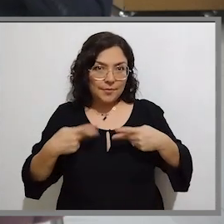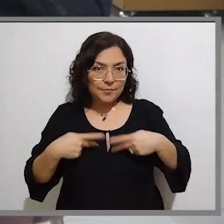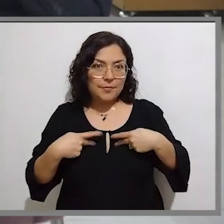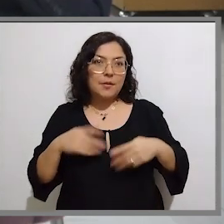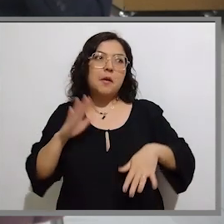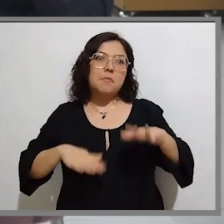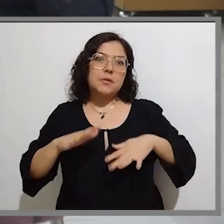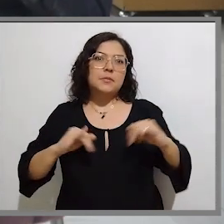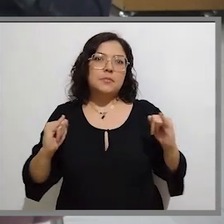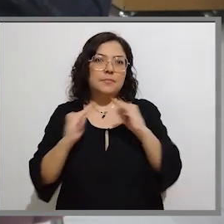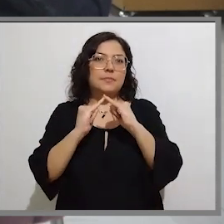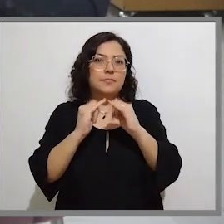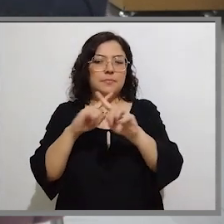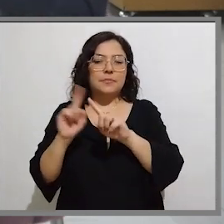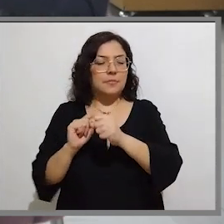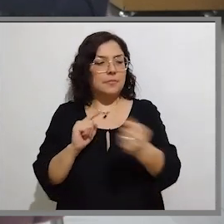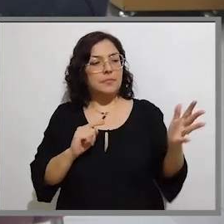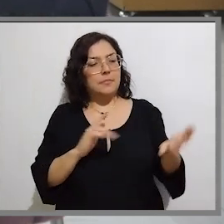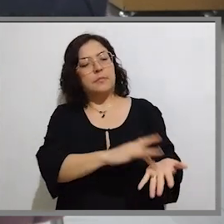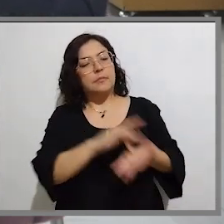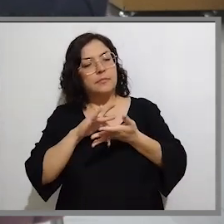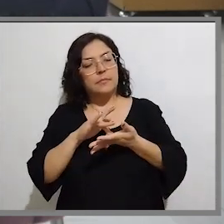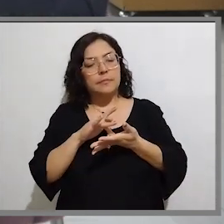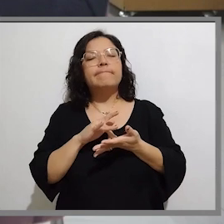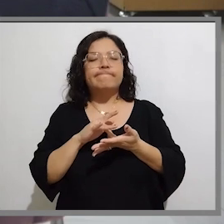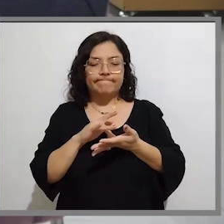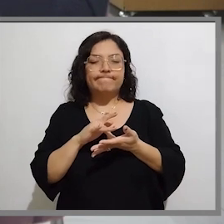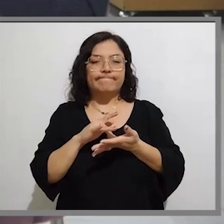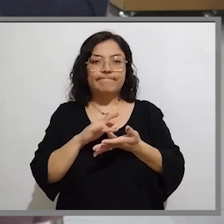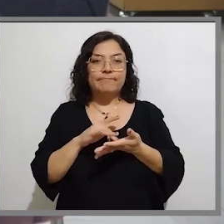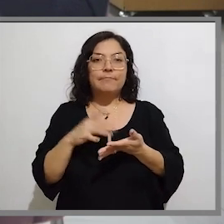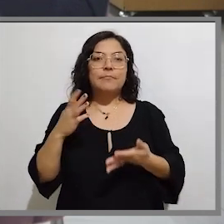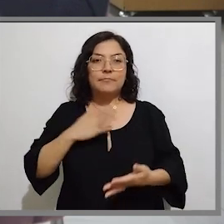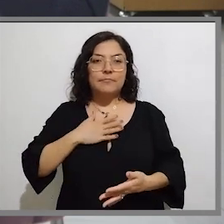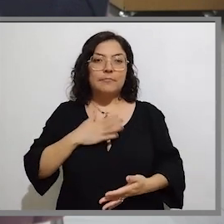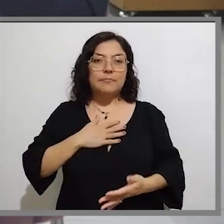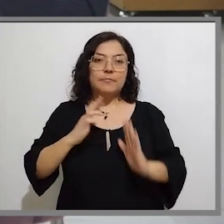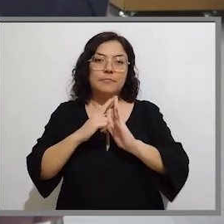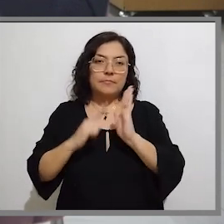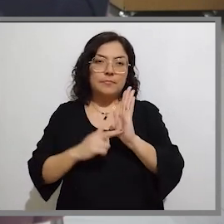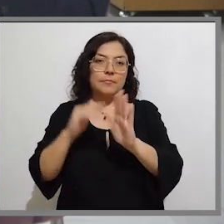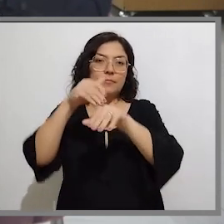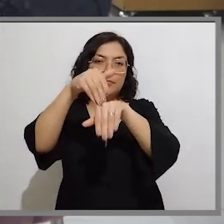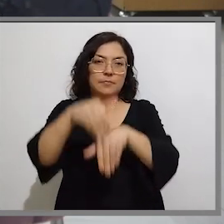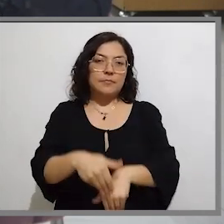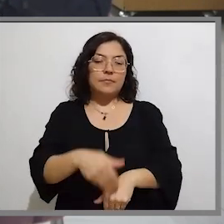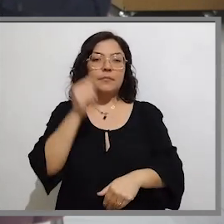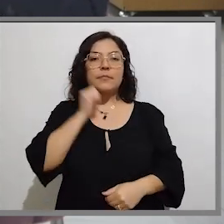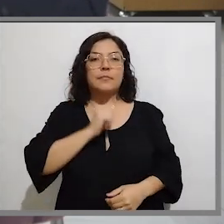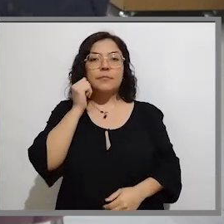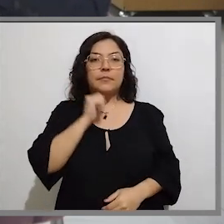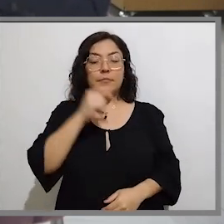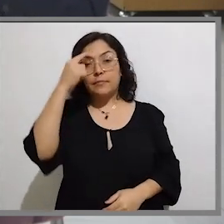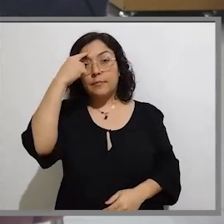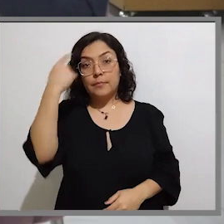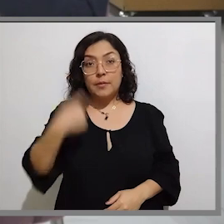de alguna u otra forma nos ayudan para poder alcanzar los fines que nuestra normatividad nos impone, entre otros, los